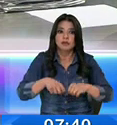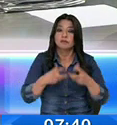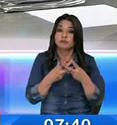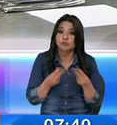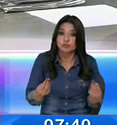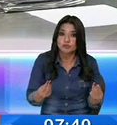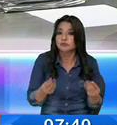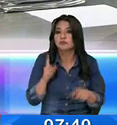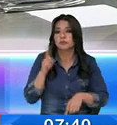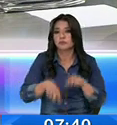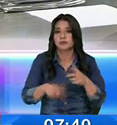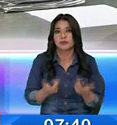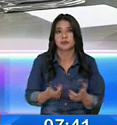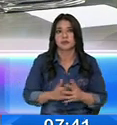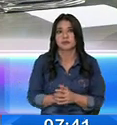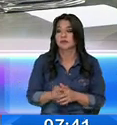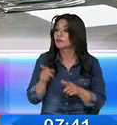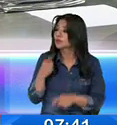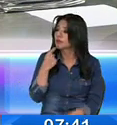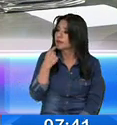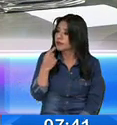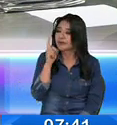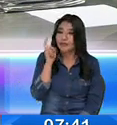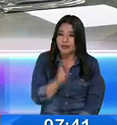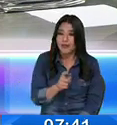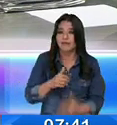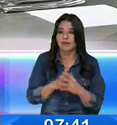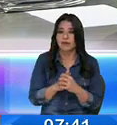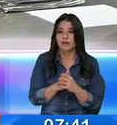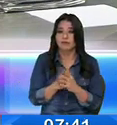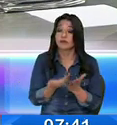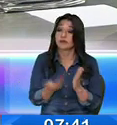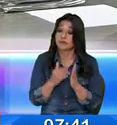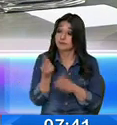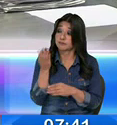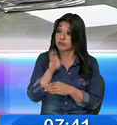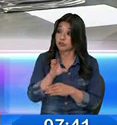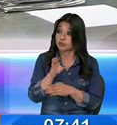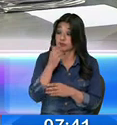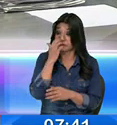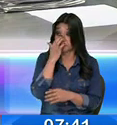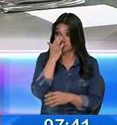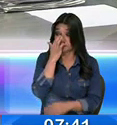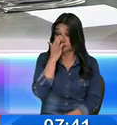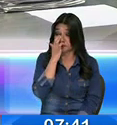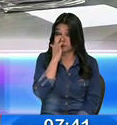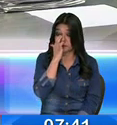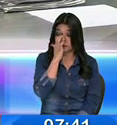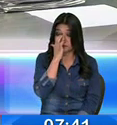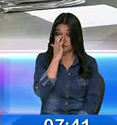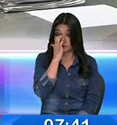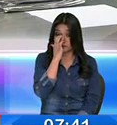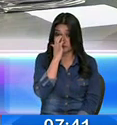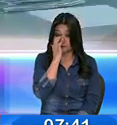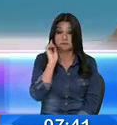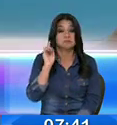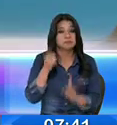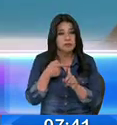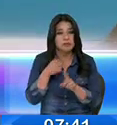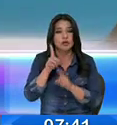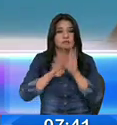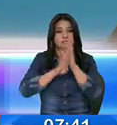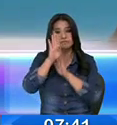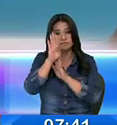difícilmente va a generar las señales que debieran reinvertir más a ver primero tendríamos que mirar cuál es el